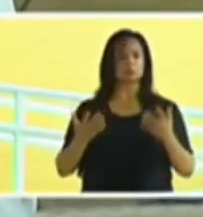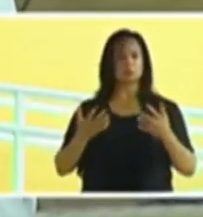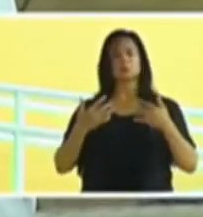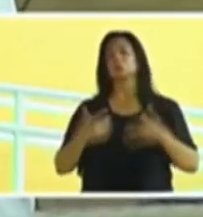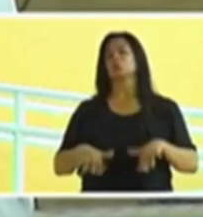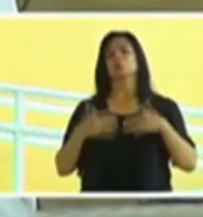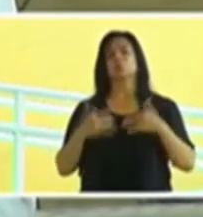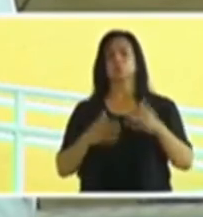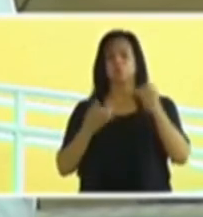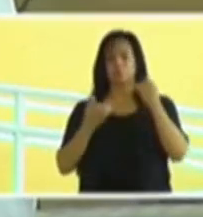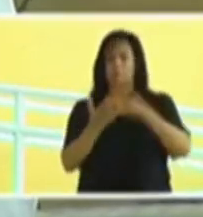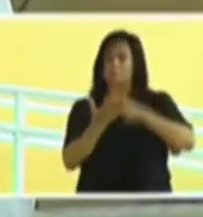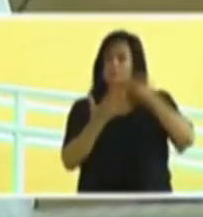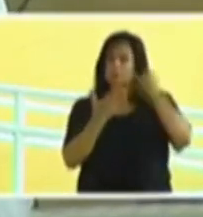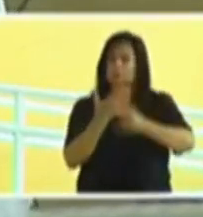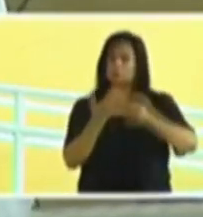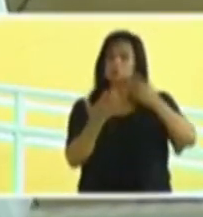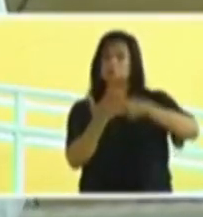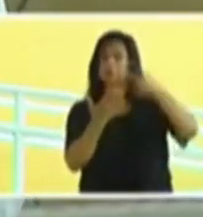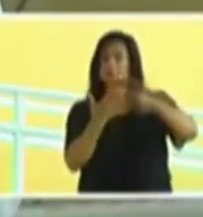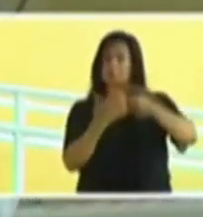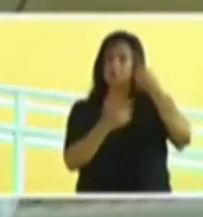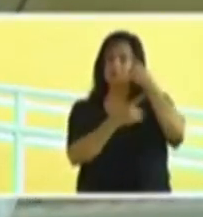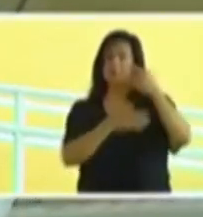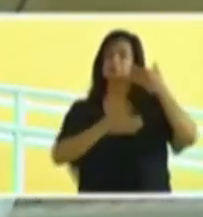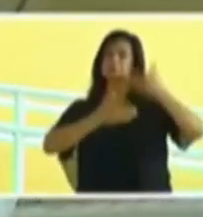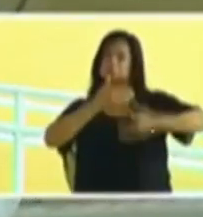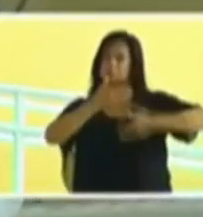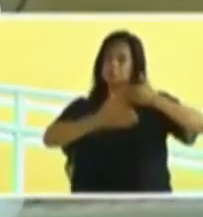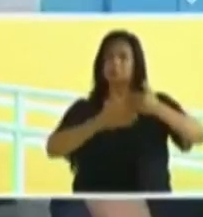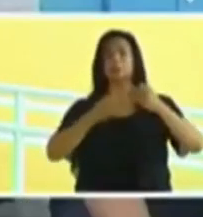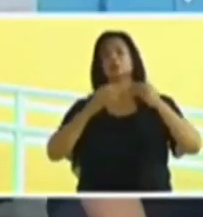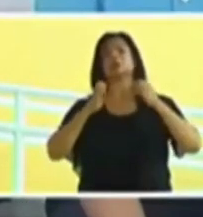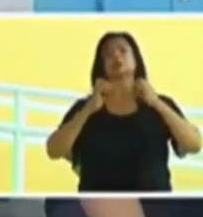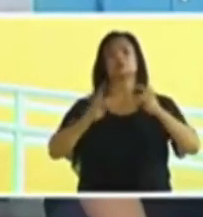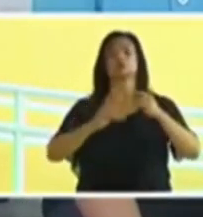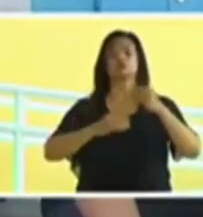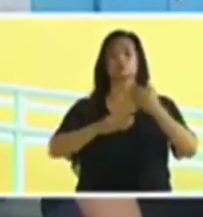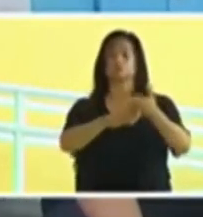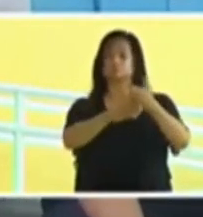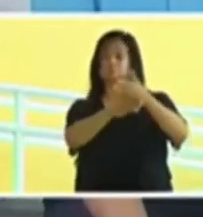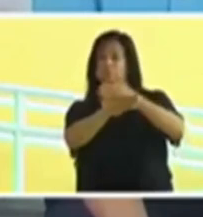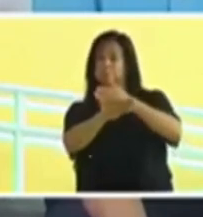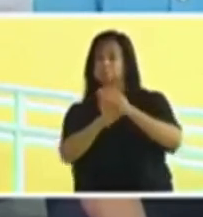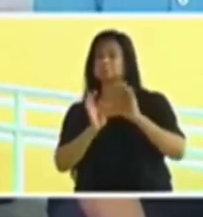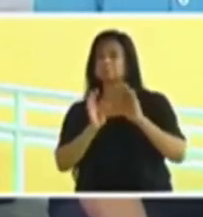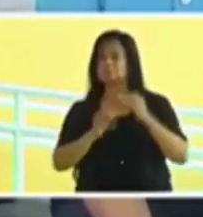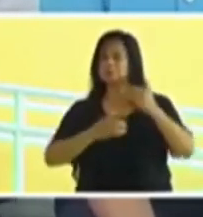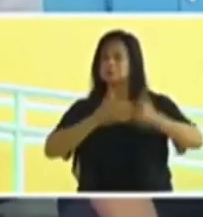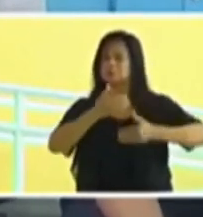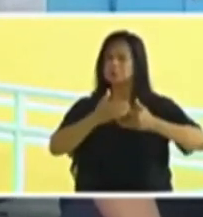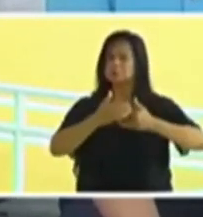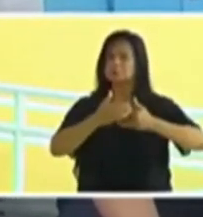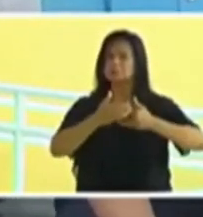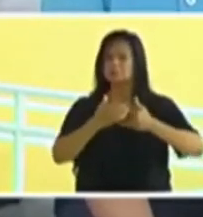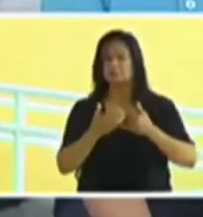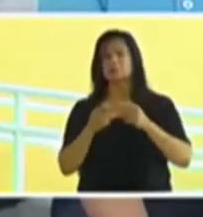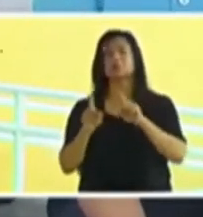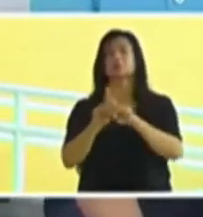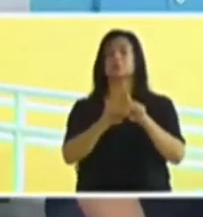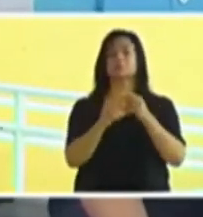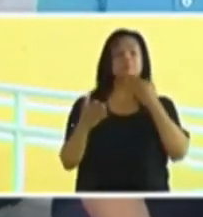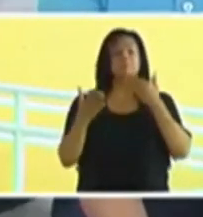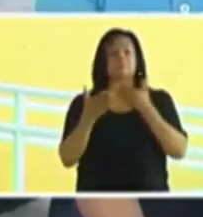grandes iniciativas para lograr que el proceso educativo se realice de la mejor manera, de más